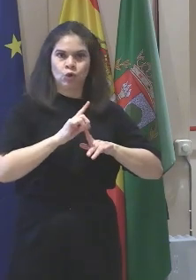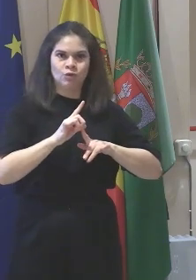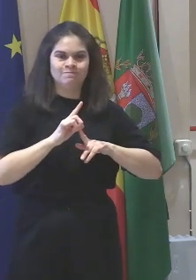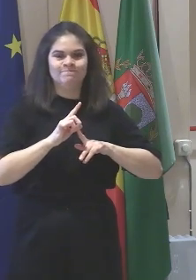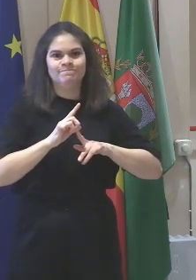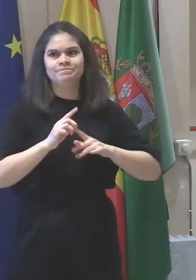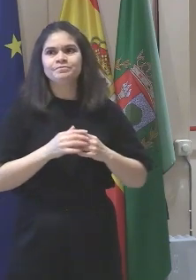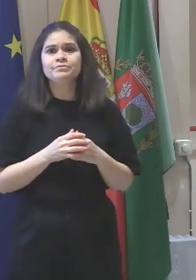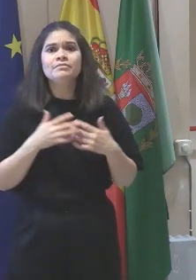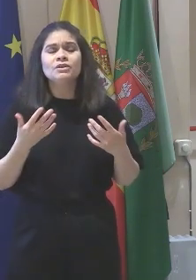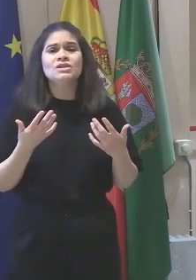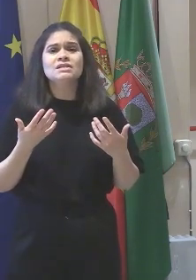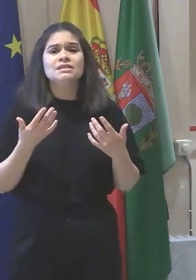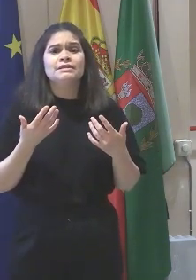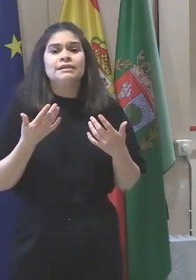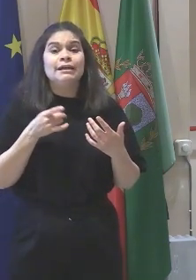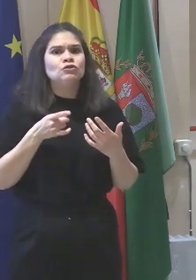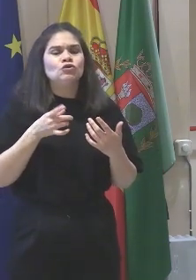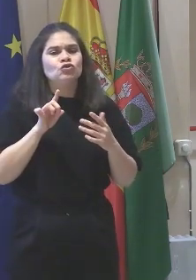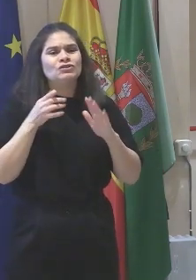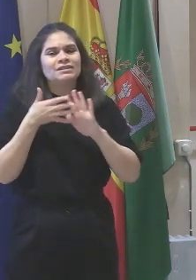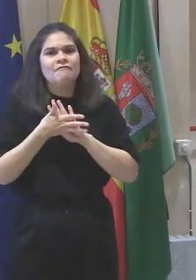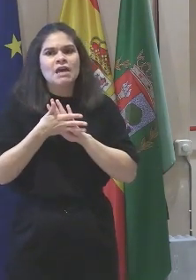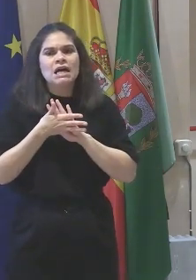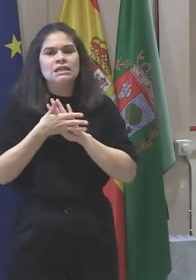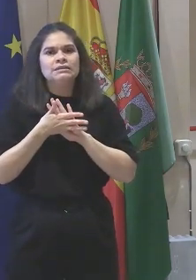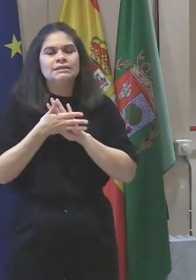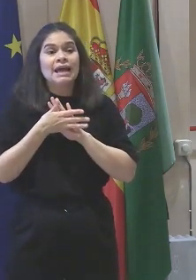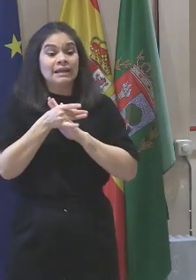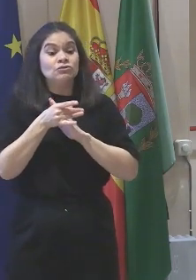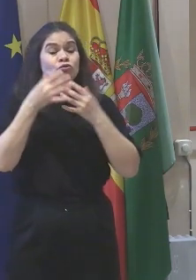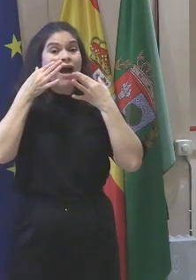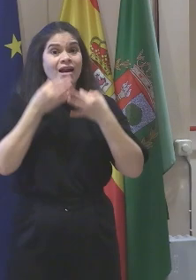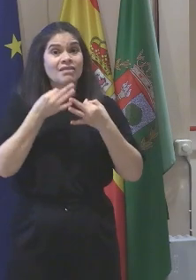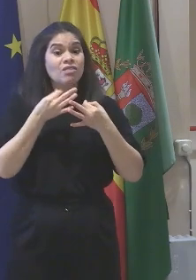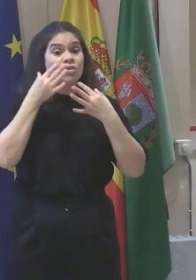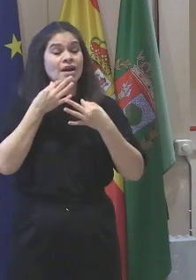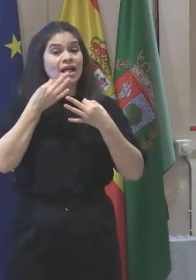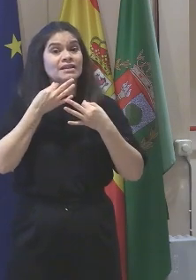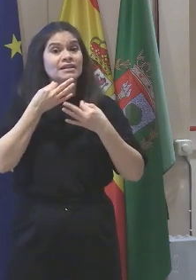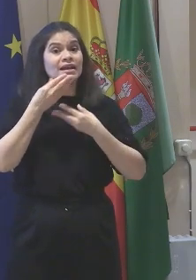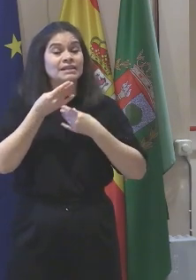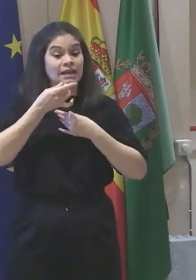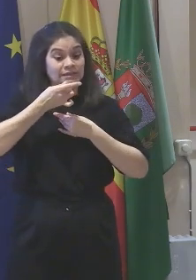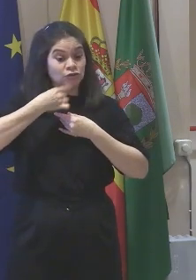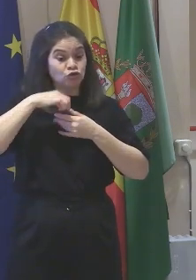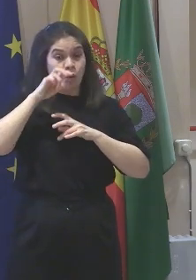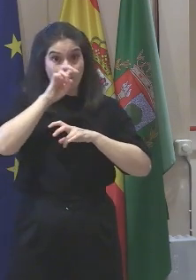muchísimo menos. En cualquier caso, eso no quita que esto es una realidad que hace que si uno busca en